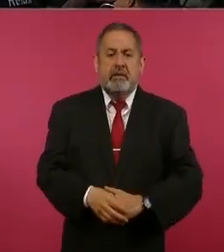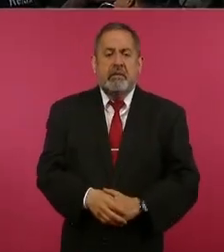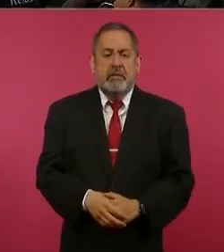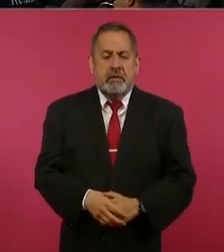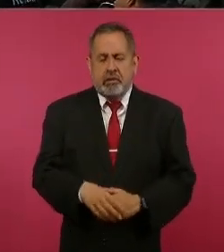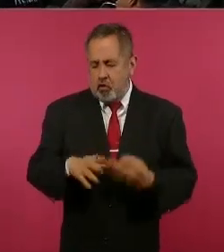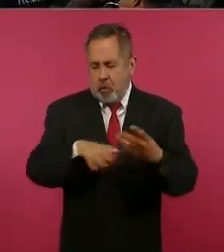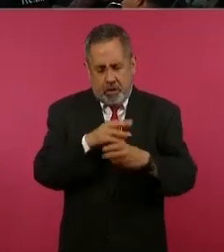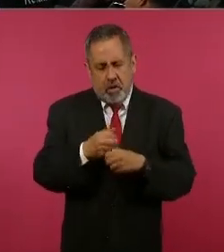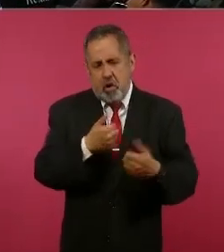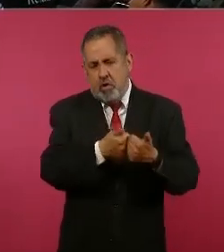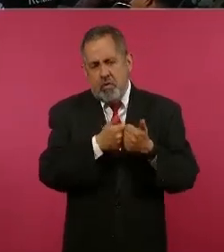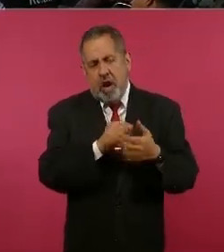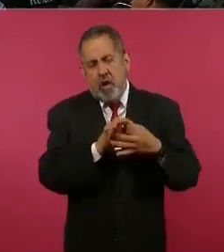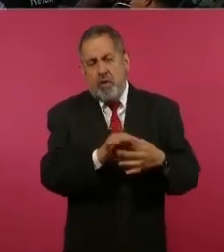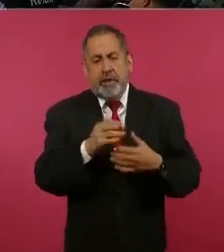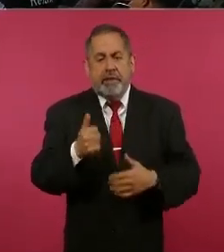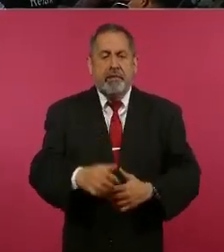en todo esto.